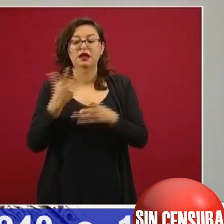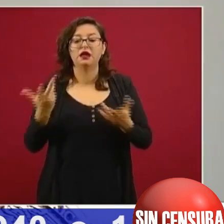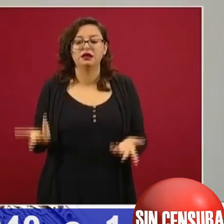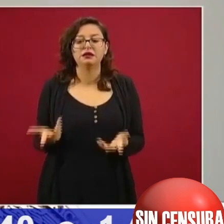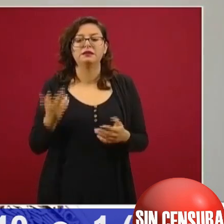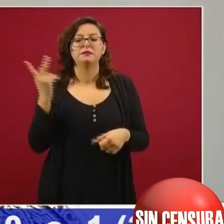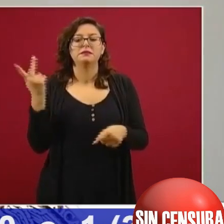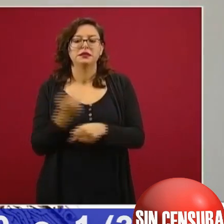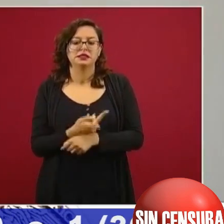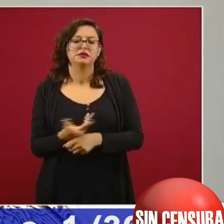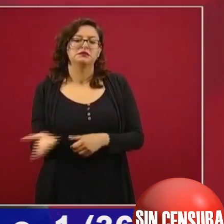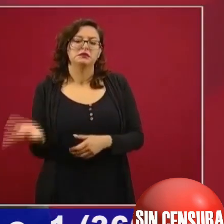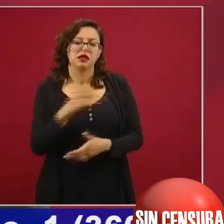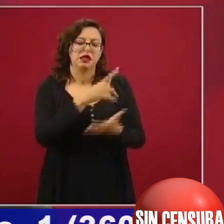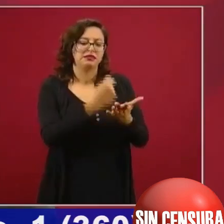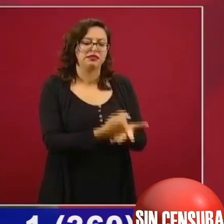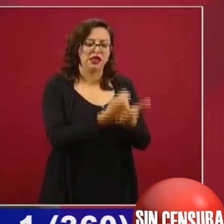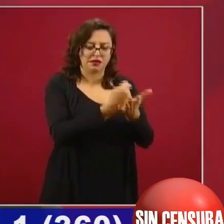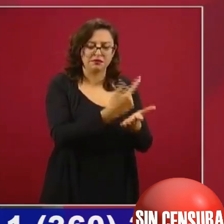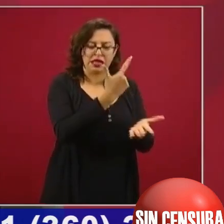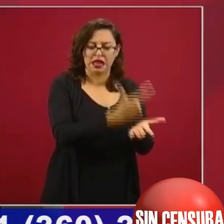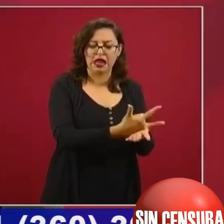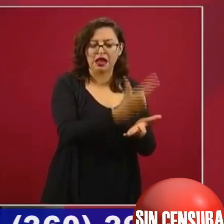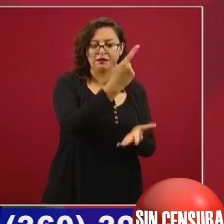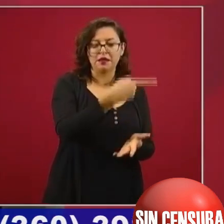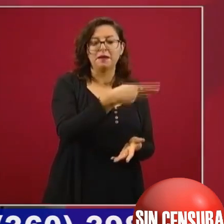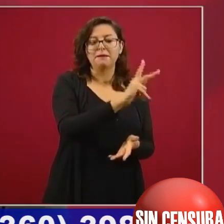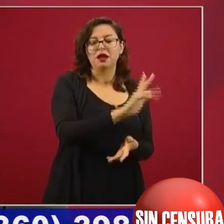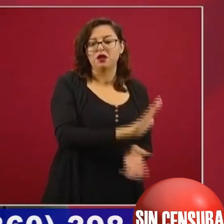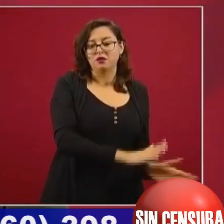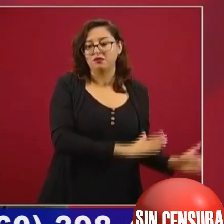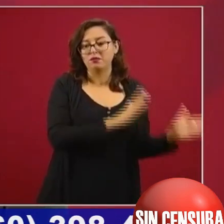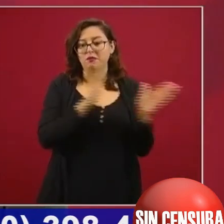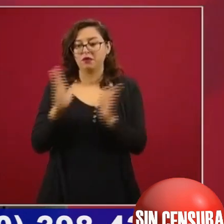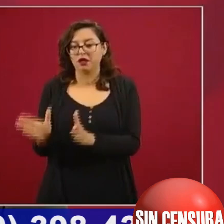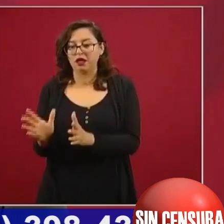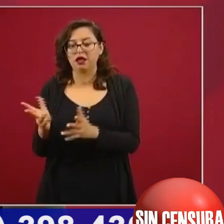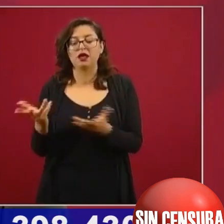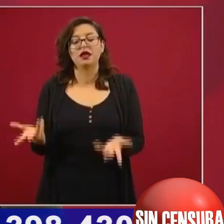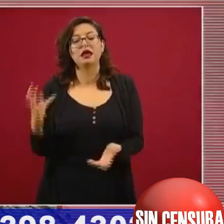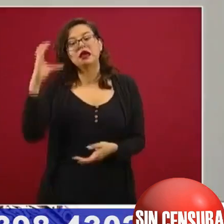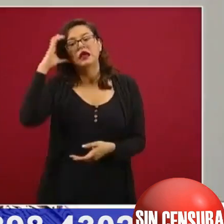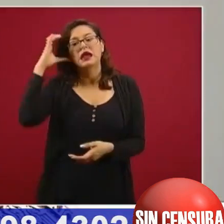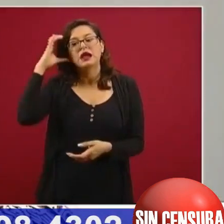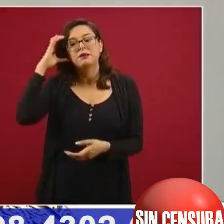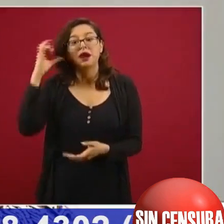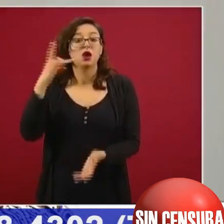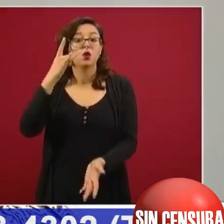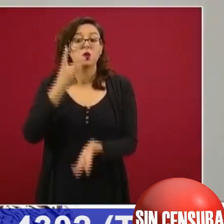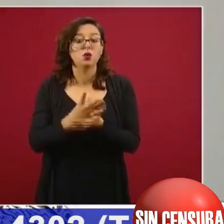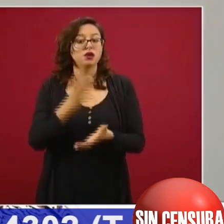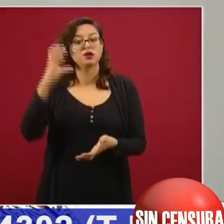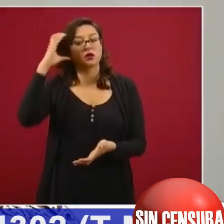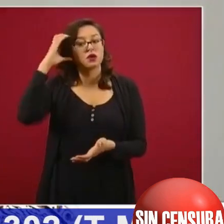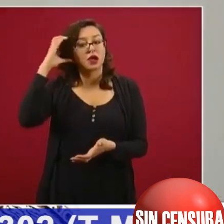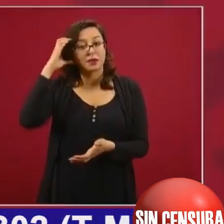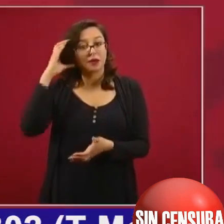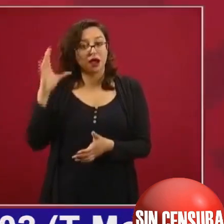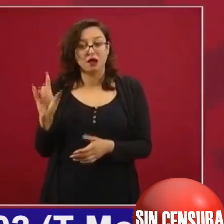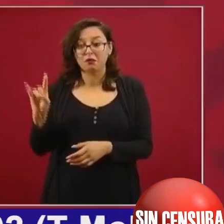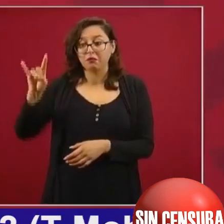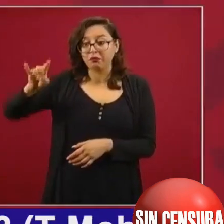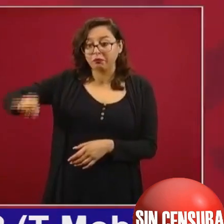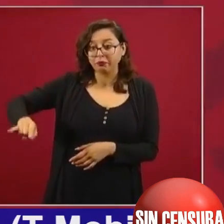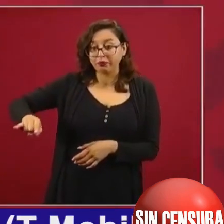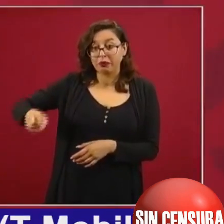análogas a la terapia intensiva, parecidas a la terapia intensiva. Cuando hablamos de camas, siempre recuerden que no es solo la cama física, el